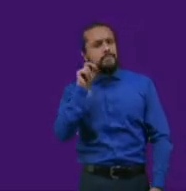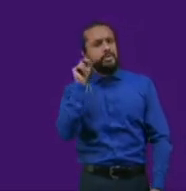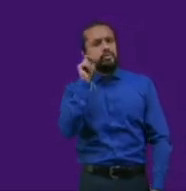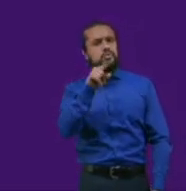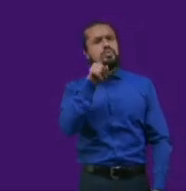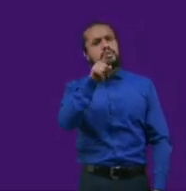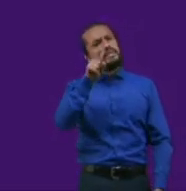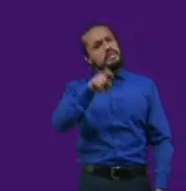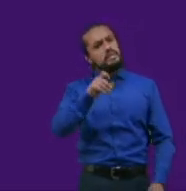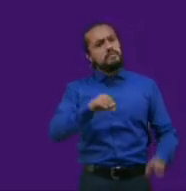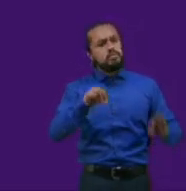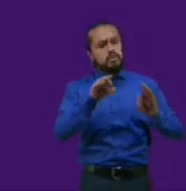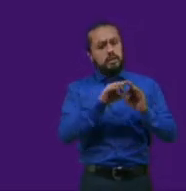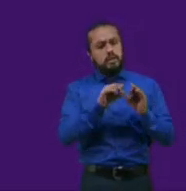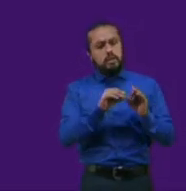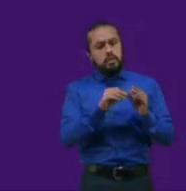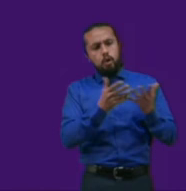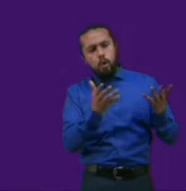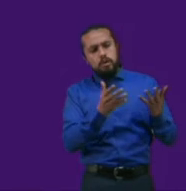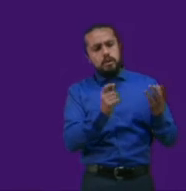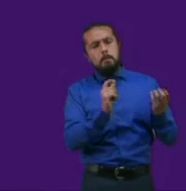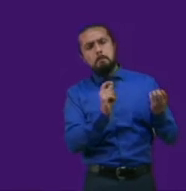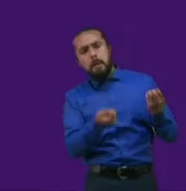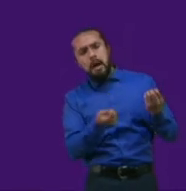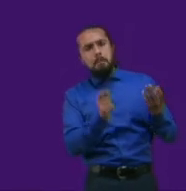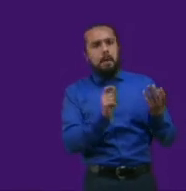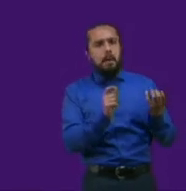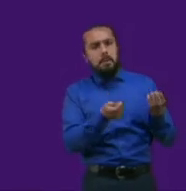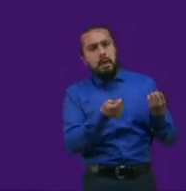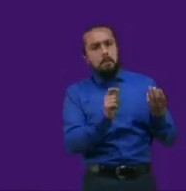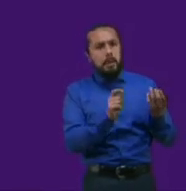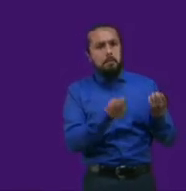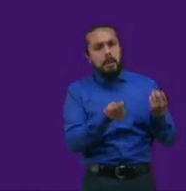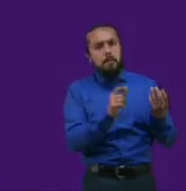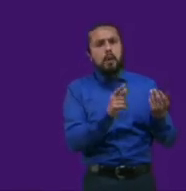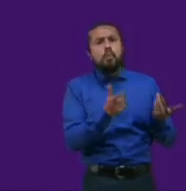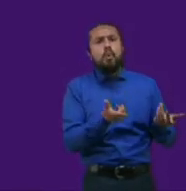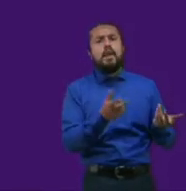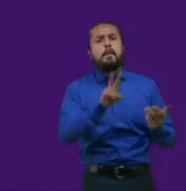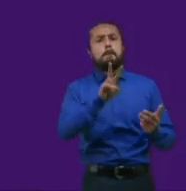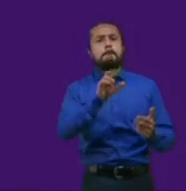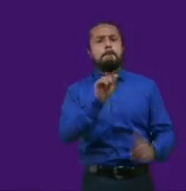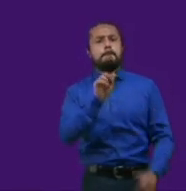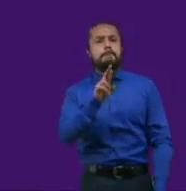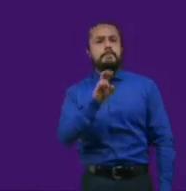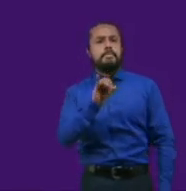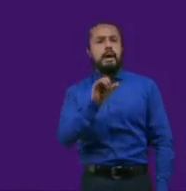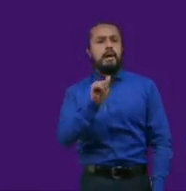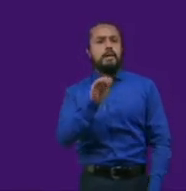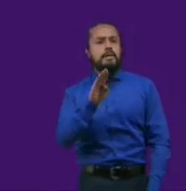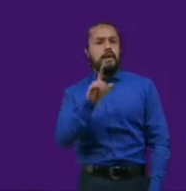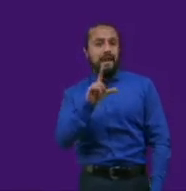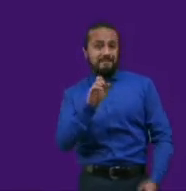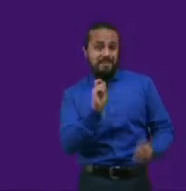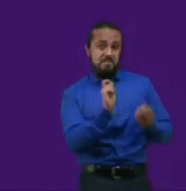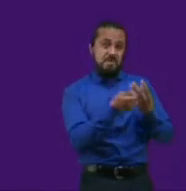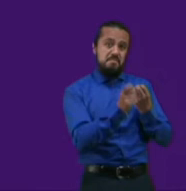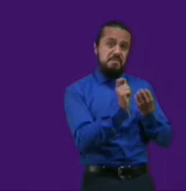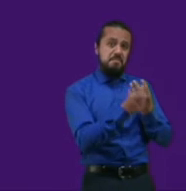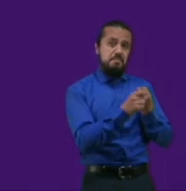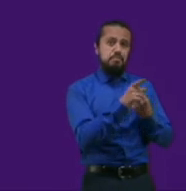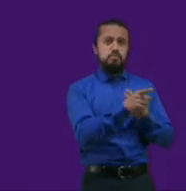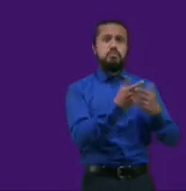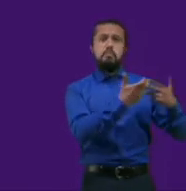es completamente B2B? Tus clientes son empresas grandes, pagadores, como empresas pequeñitas,